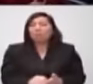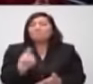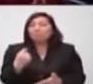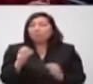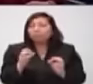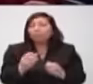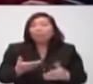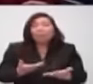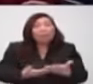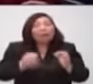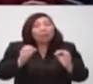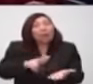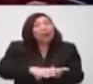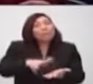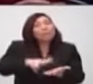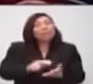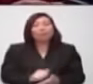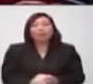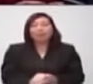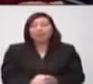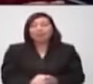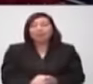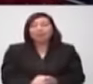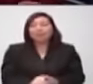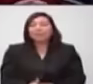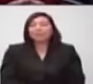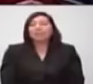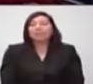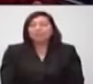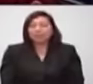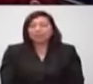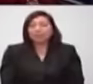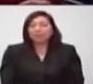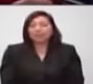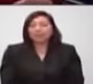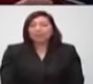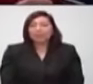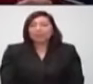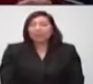legal y técnica del proyecto Bella Unión. Sí, está en plena construcción, presidente.